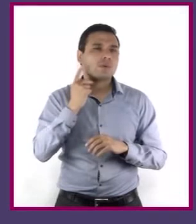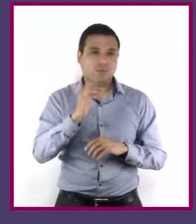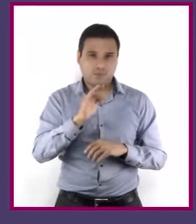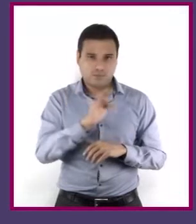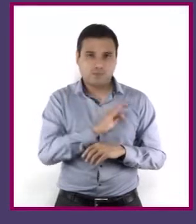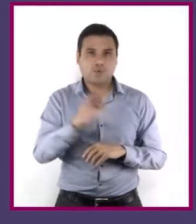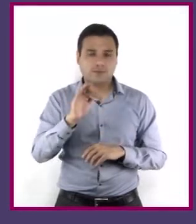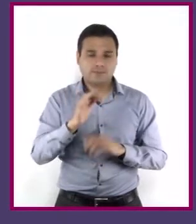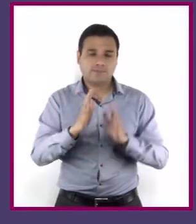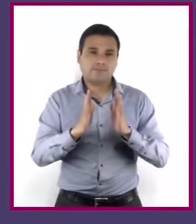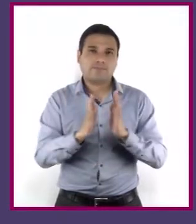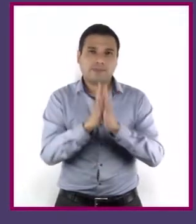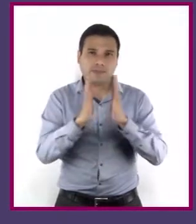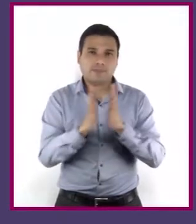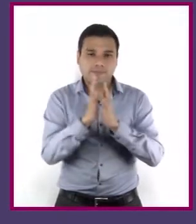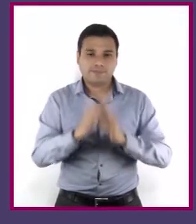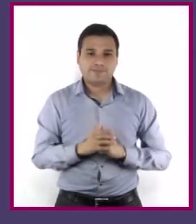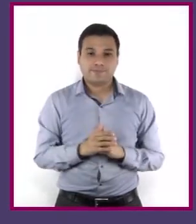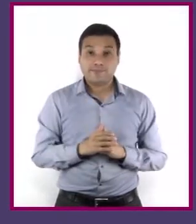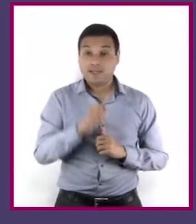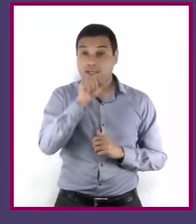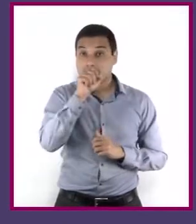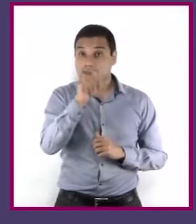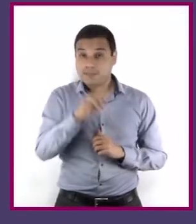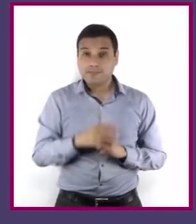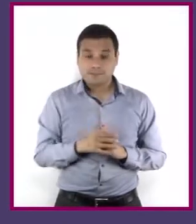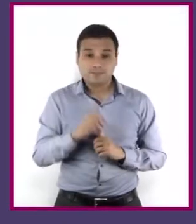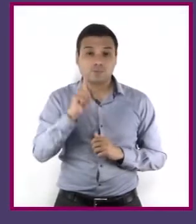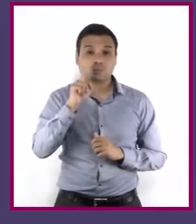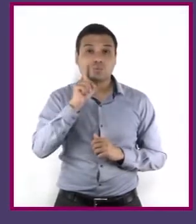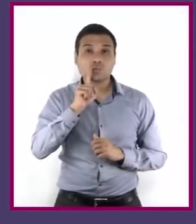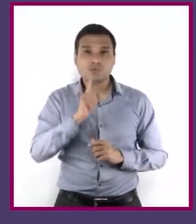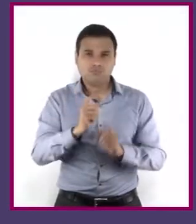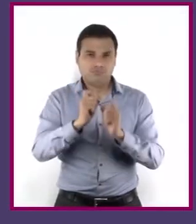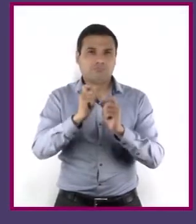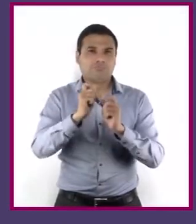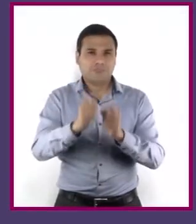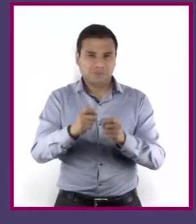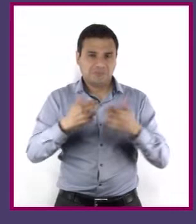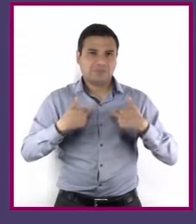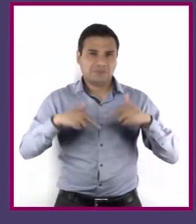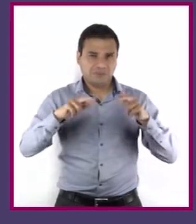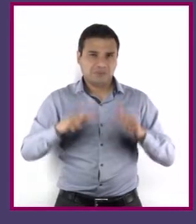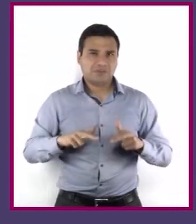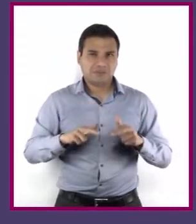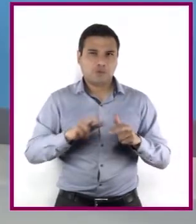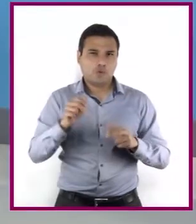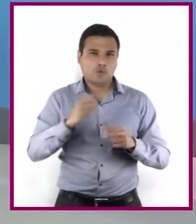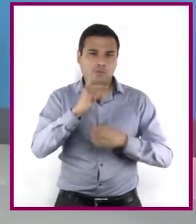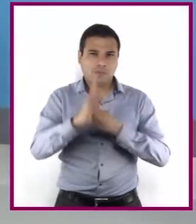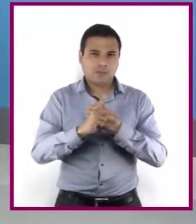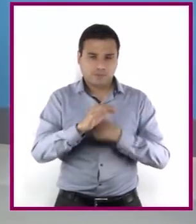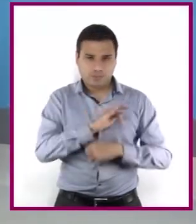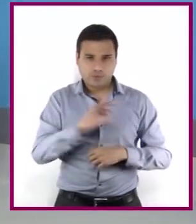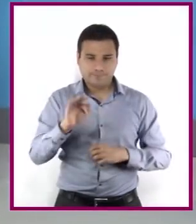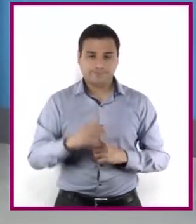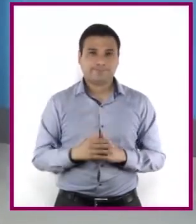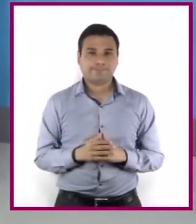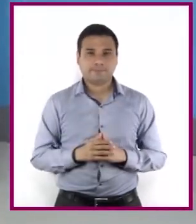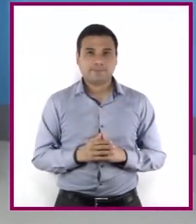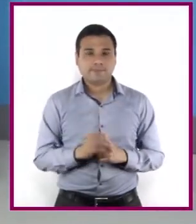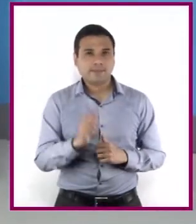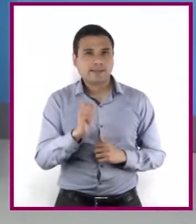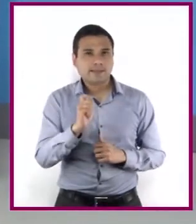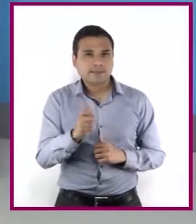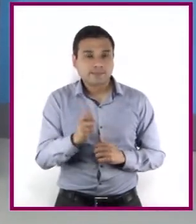país, incluyendo la representación del gobierno en el plano internacional. Es decir, se